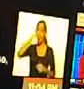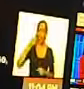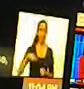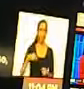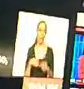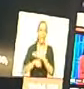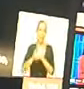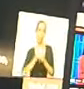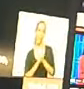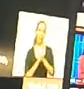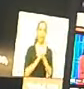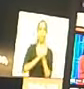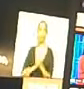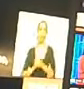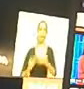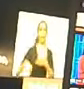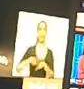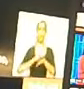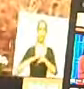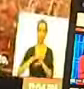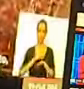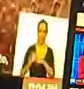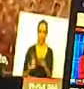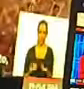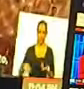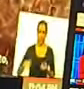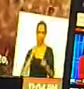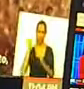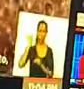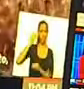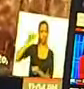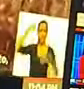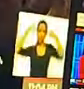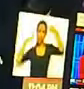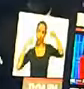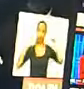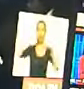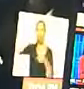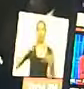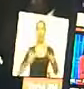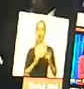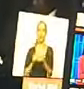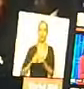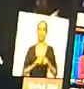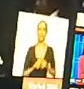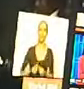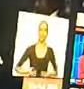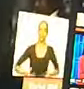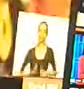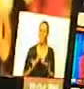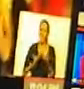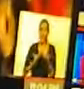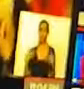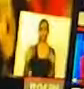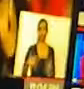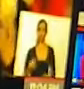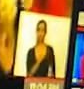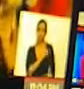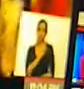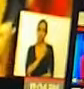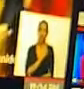compadre. Perdónen si les da el escanto discurso. Pero que Chávez es un pueblo junto. Se quema la mecha, tiembla la derecha. Agarramos mecha,